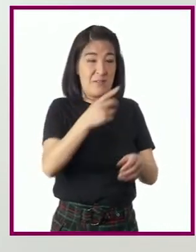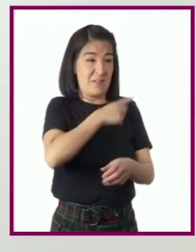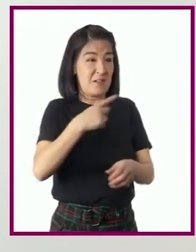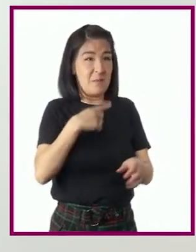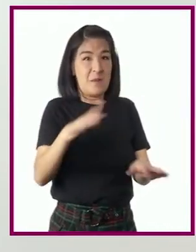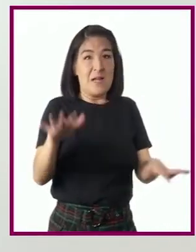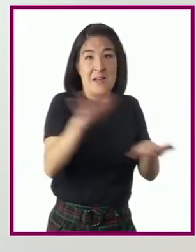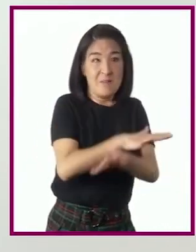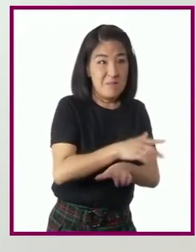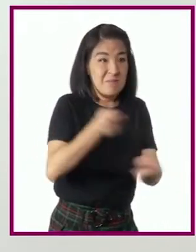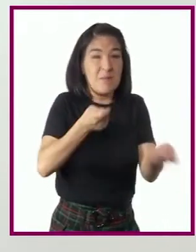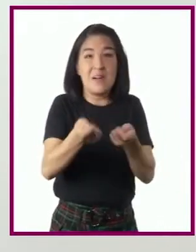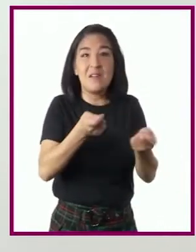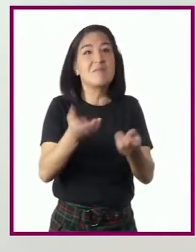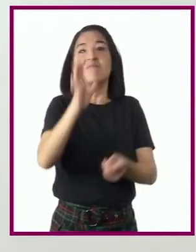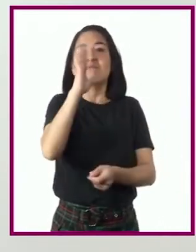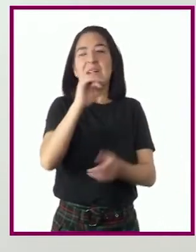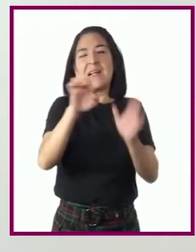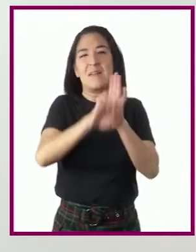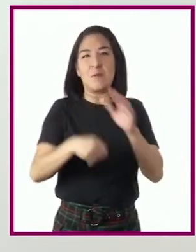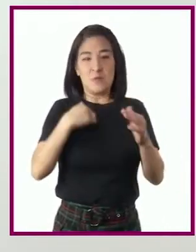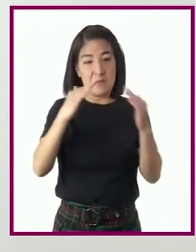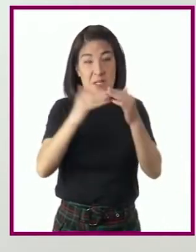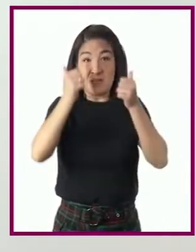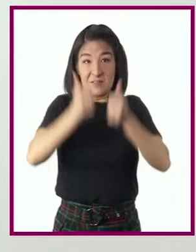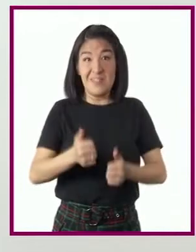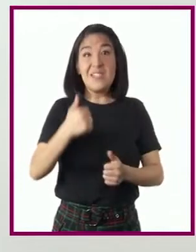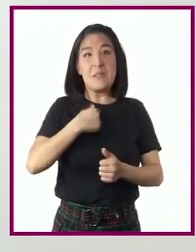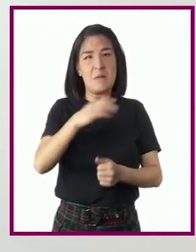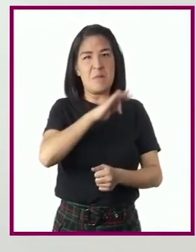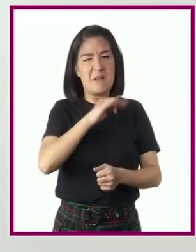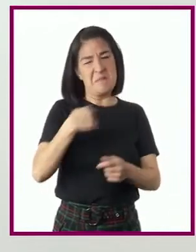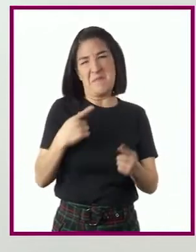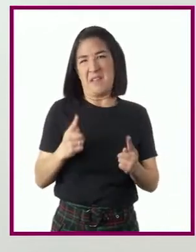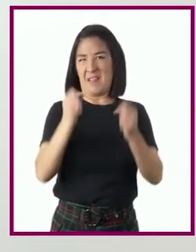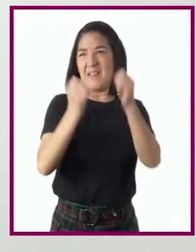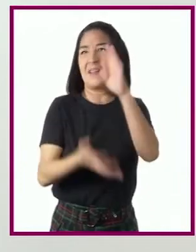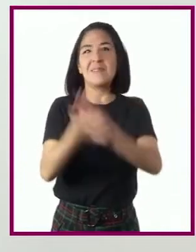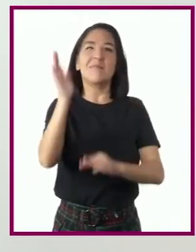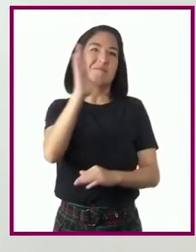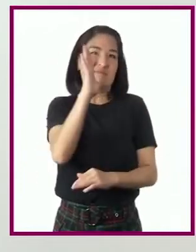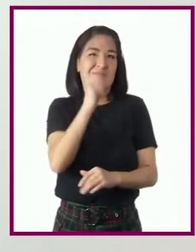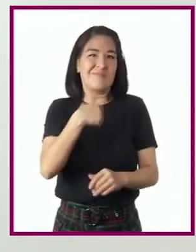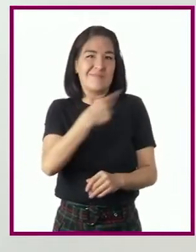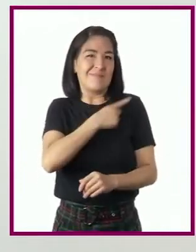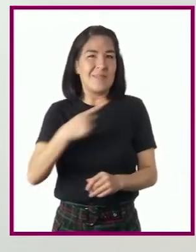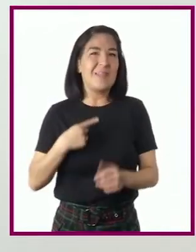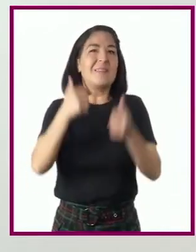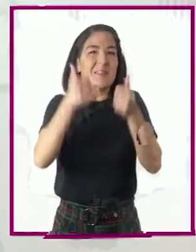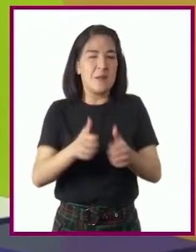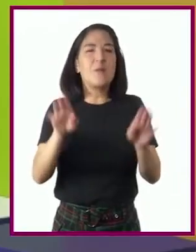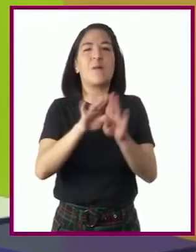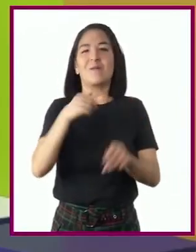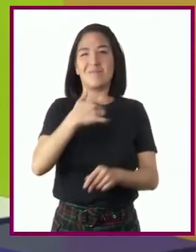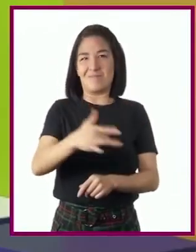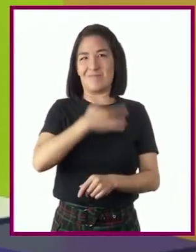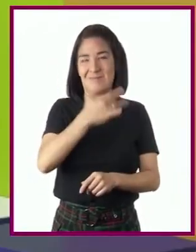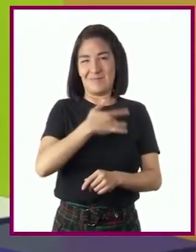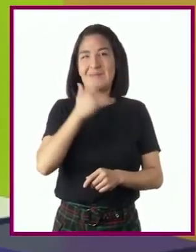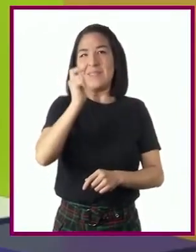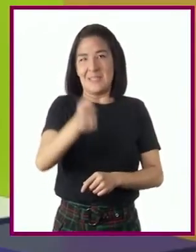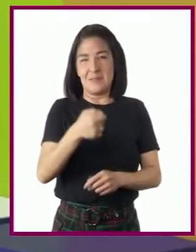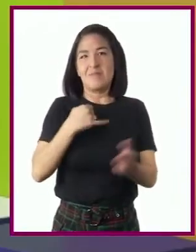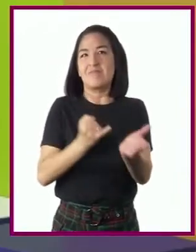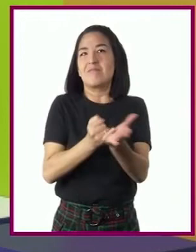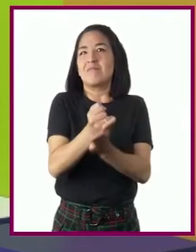el caso de quedarse en casa, el cambio podemos darlo desde cada uno y decidir cómo queremos sentirnos. Al parecer,